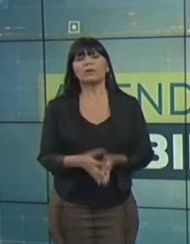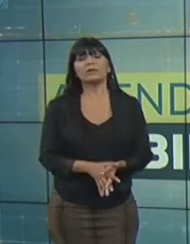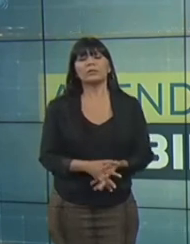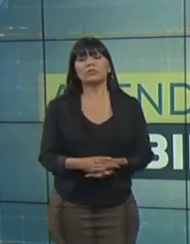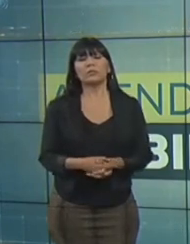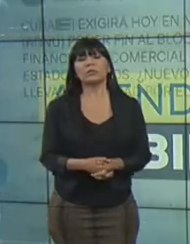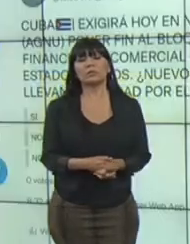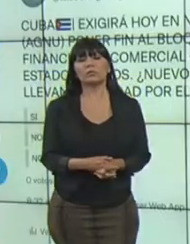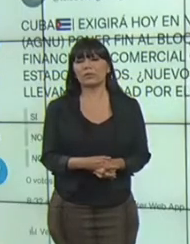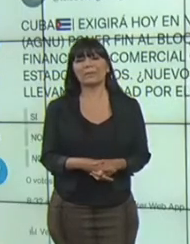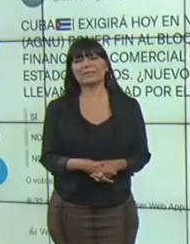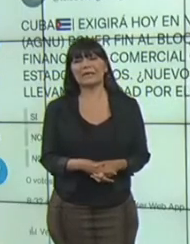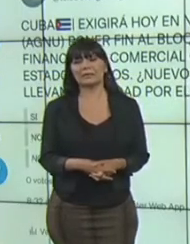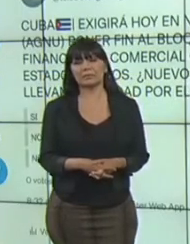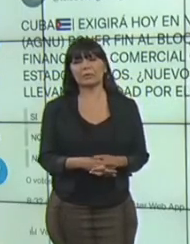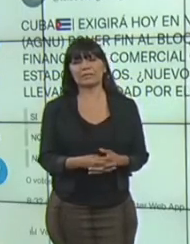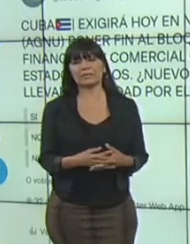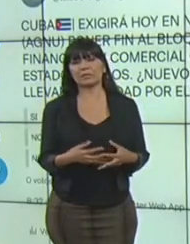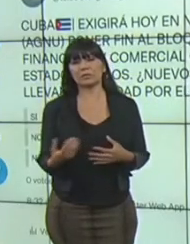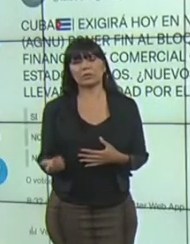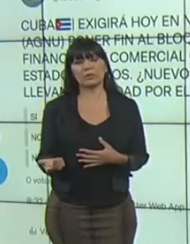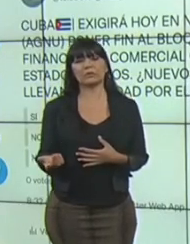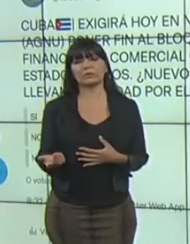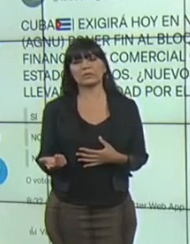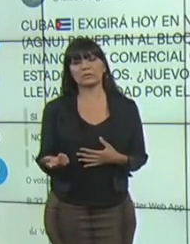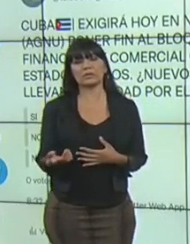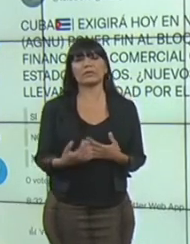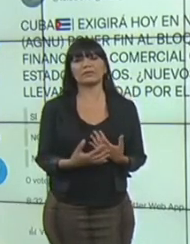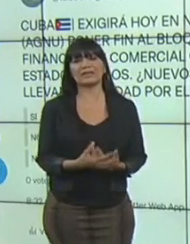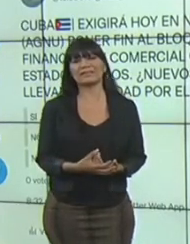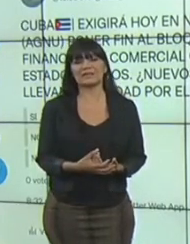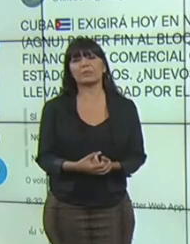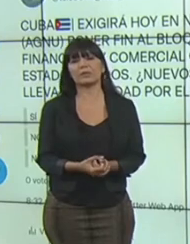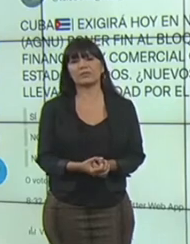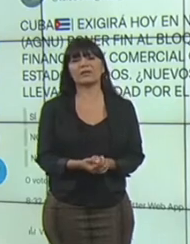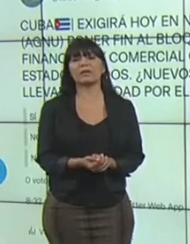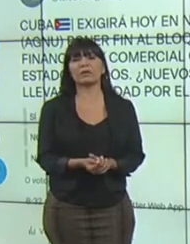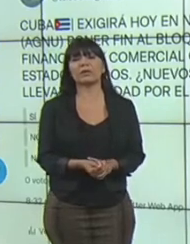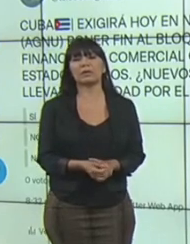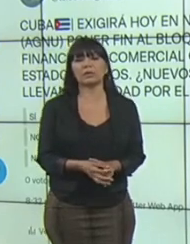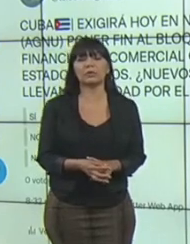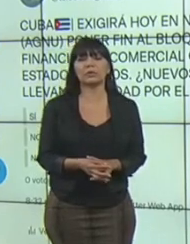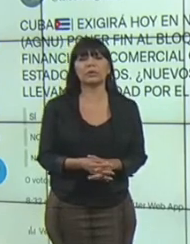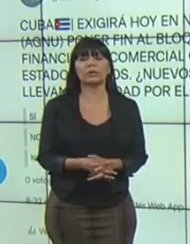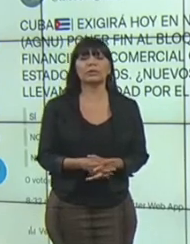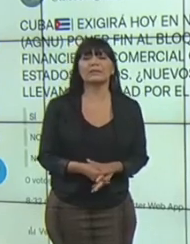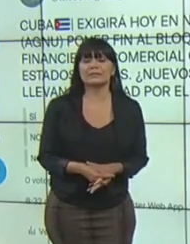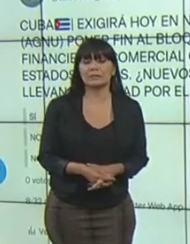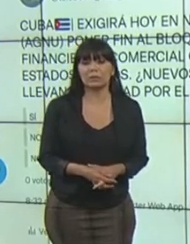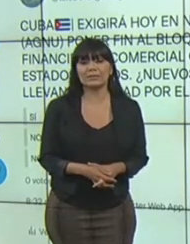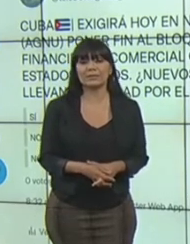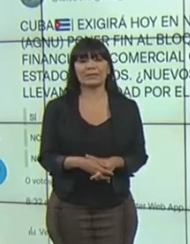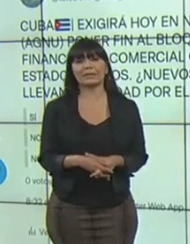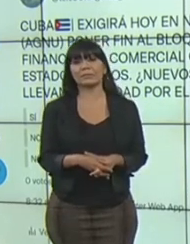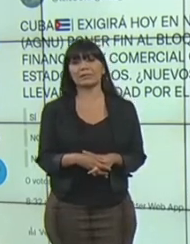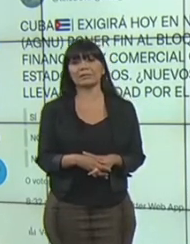Cuba hoy tiene un momento muy especial. Hoy va a presentar un documento en Naciones Unidas donde exige poner fin al bloqueo económico, financiero